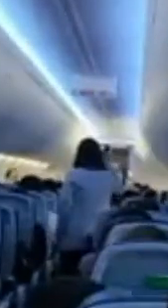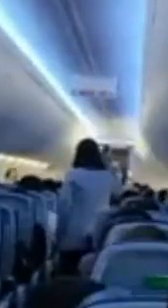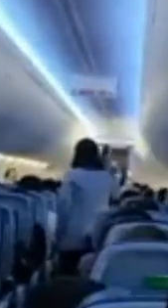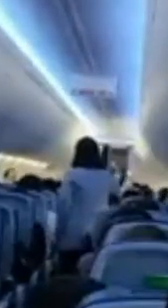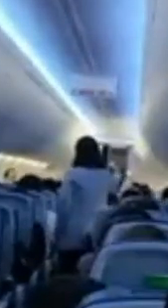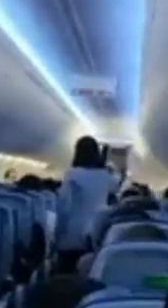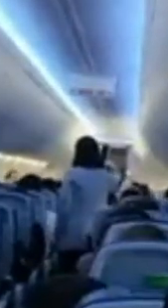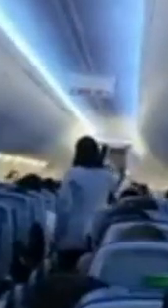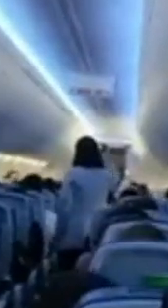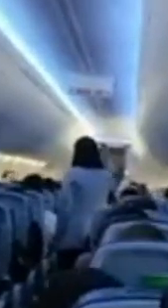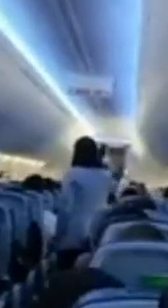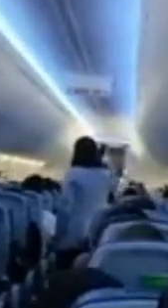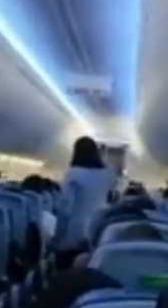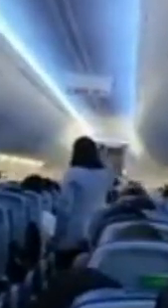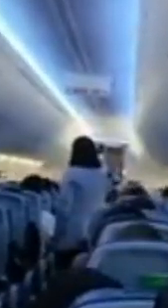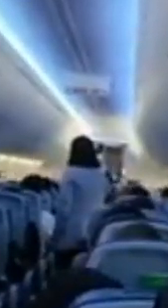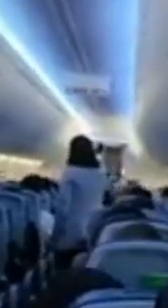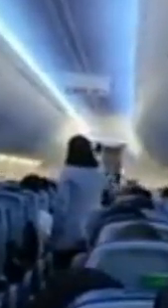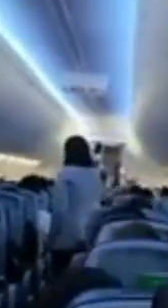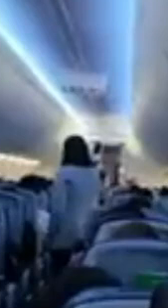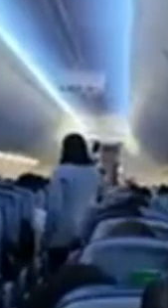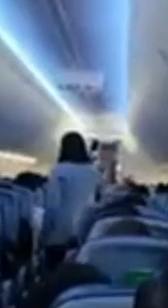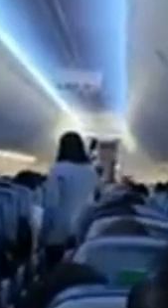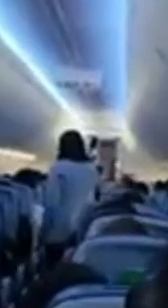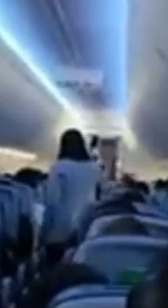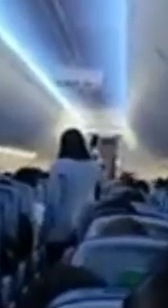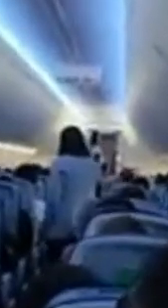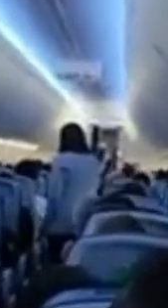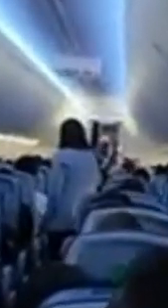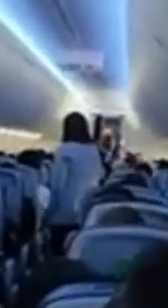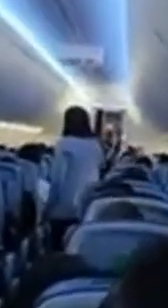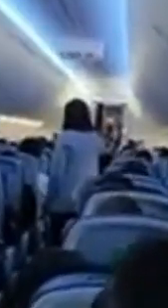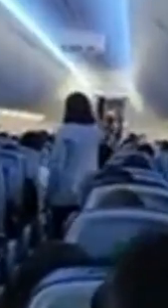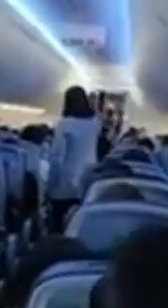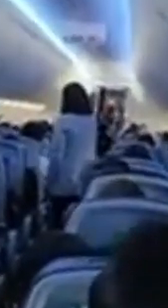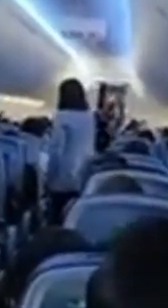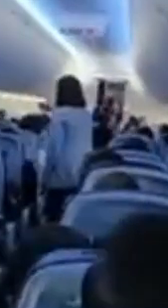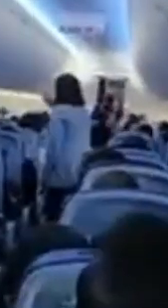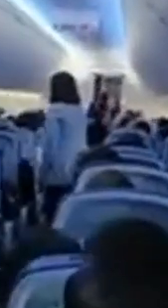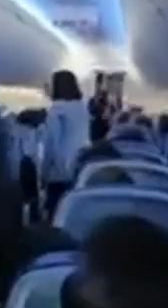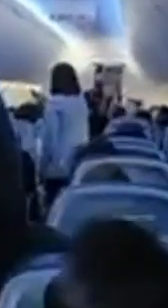sí muchos aspiracionistas? ¿Ustedes qué opinan acerca de la respuesta del